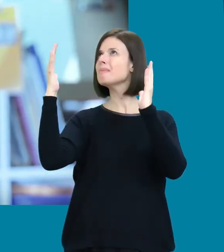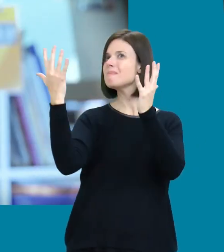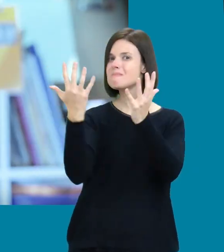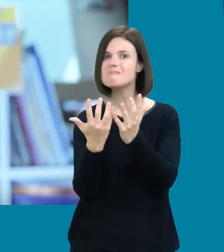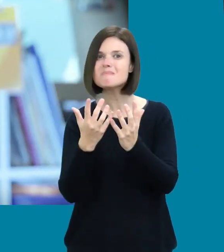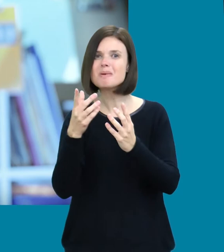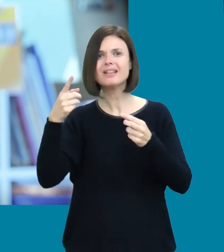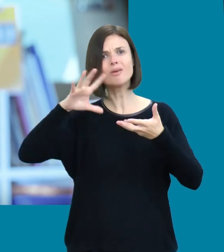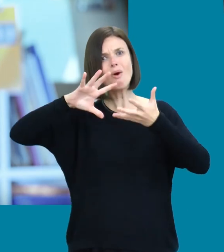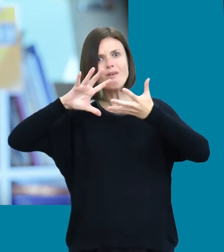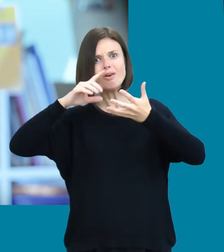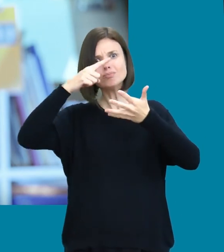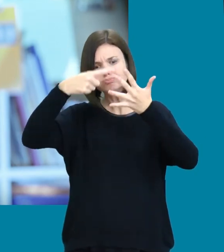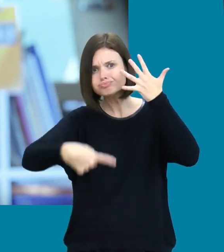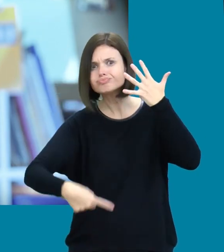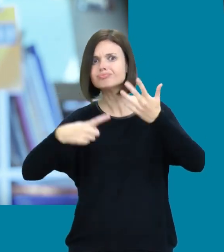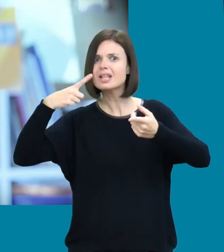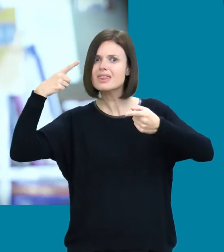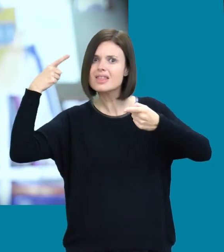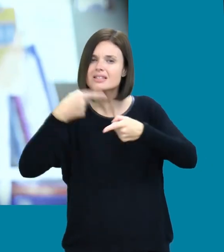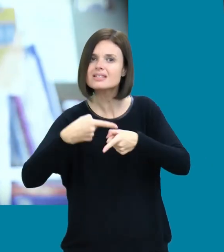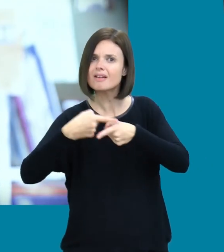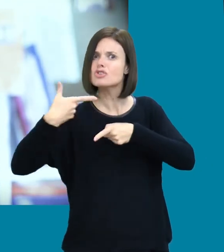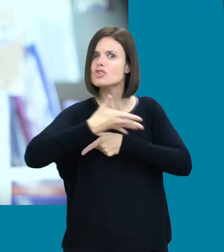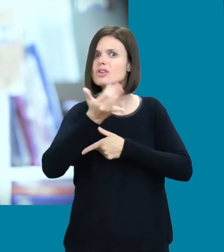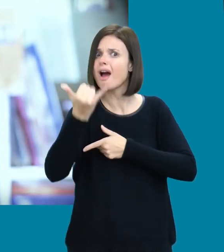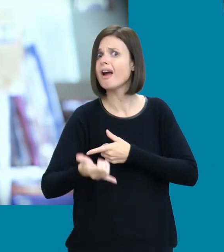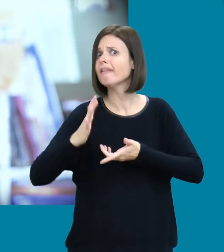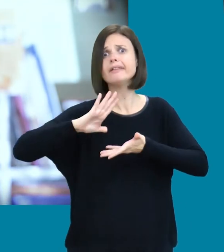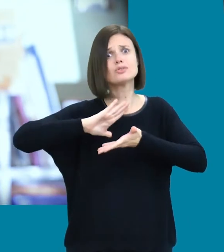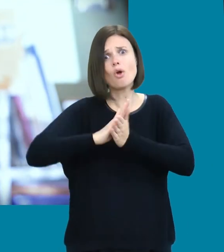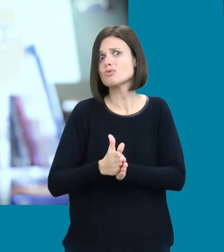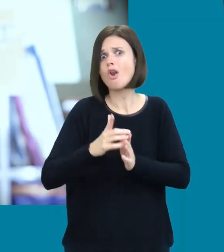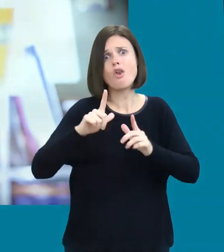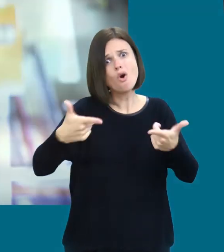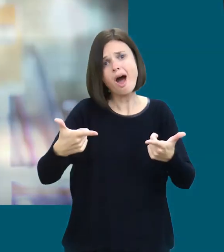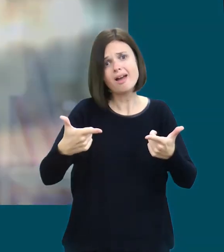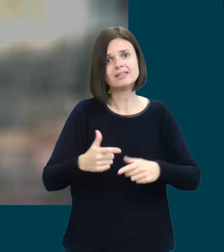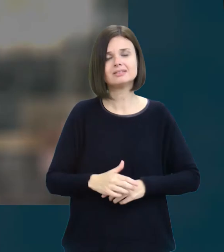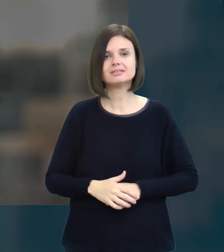ambiente, todos estos desafíos que tenemos como sociedad y que no están resueltos, ¿no?